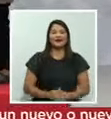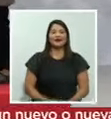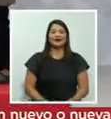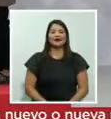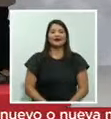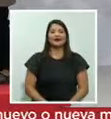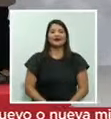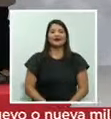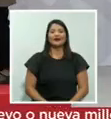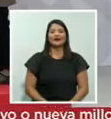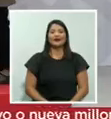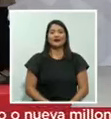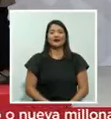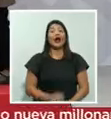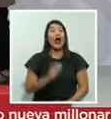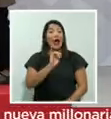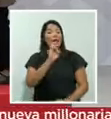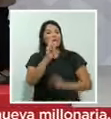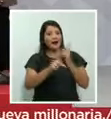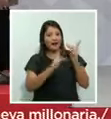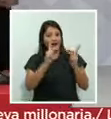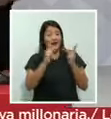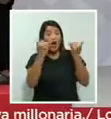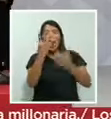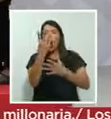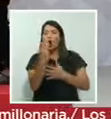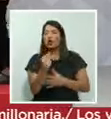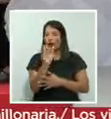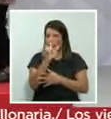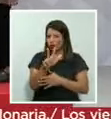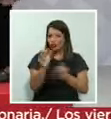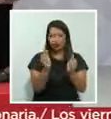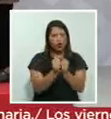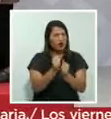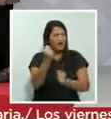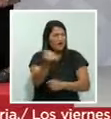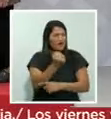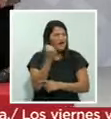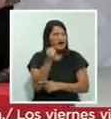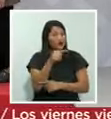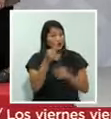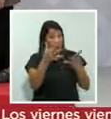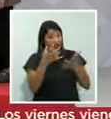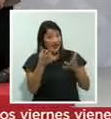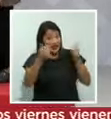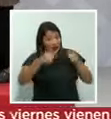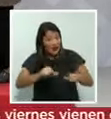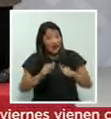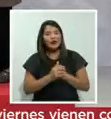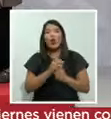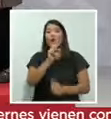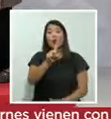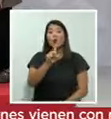¿Ahí? Sí, sí. Sí, perfecto. Contamos tres y le da con toda la fuerza que usted quiera, ¿le parece?